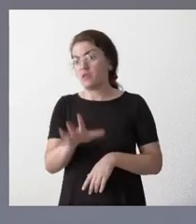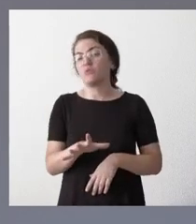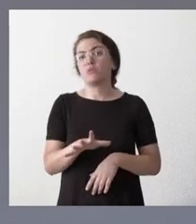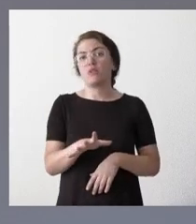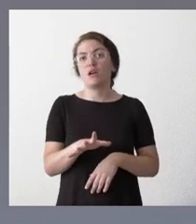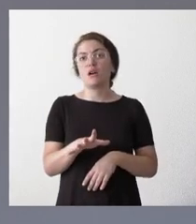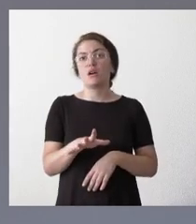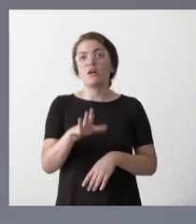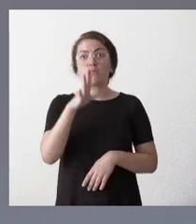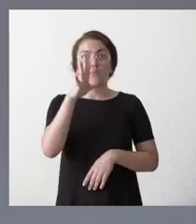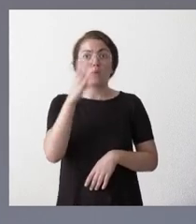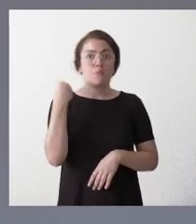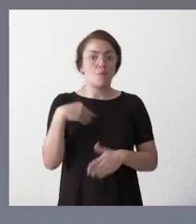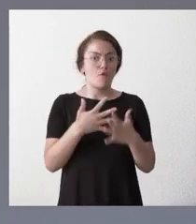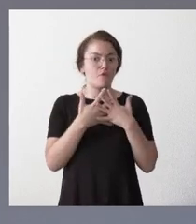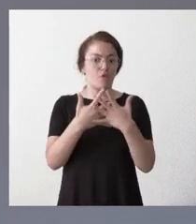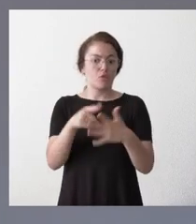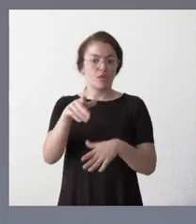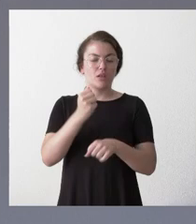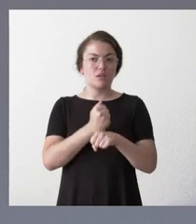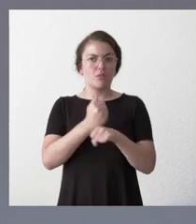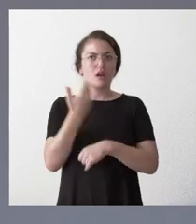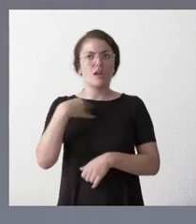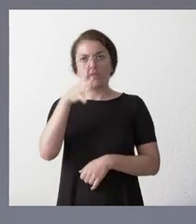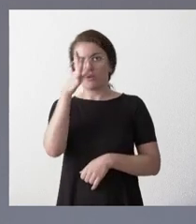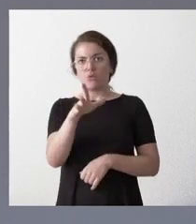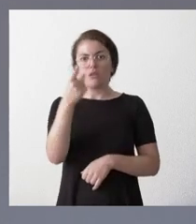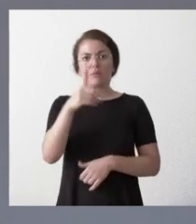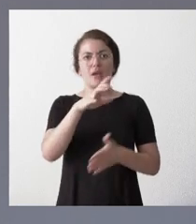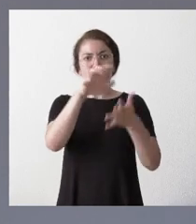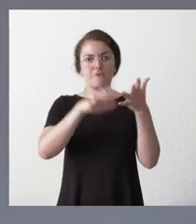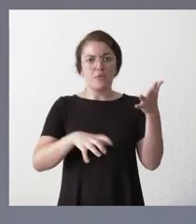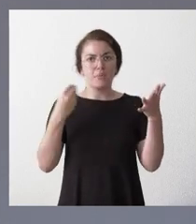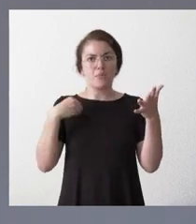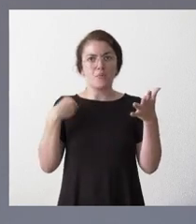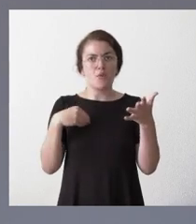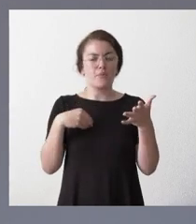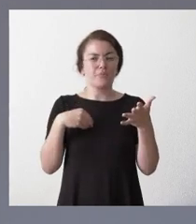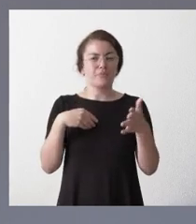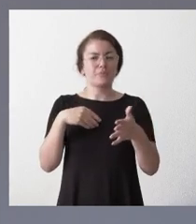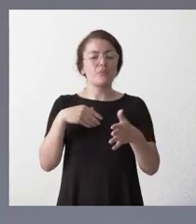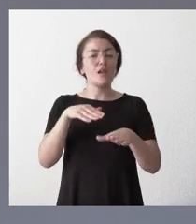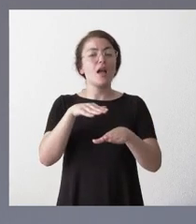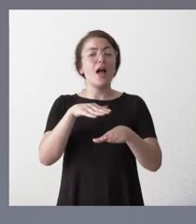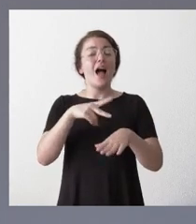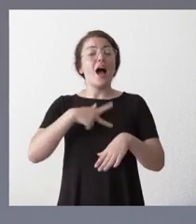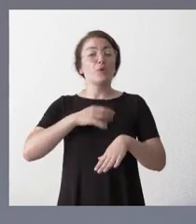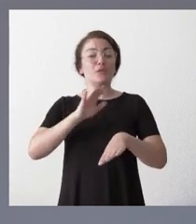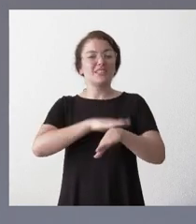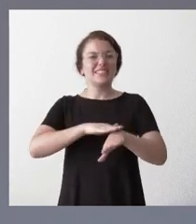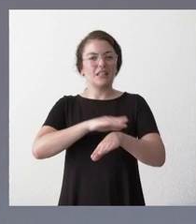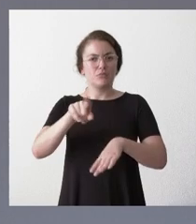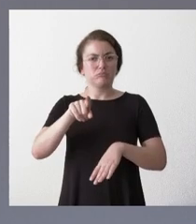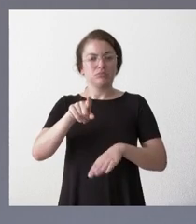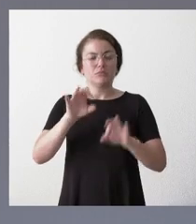de voluntarios que trabajan allí, están los informes de la Fiscalía, pero como le digo, en el momento que desde la Junta se detecta esta situación,